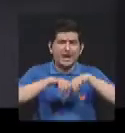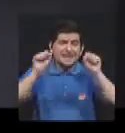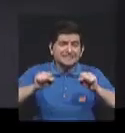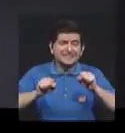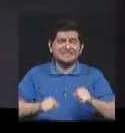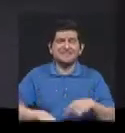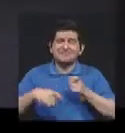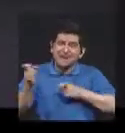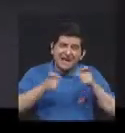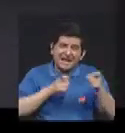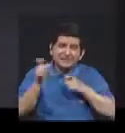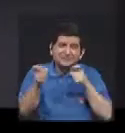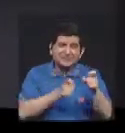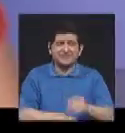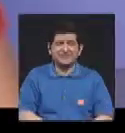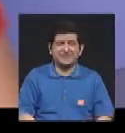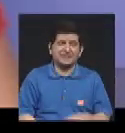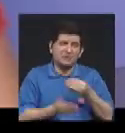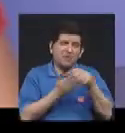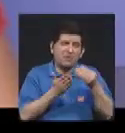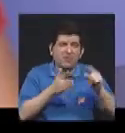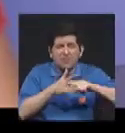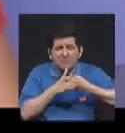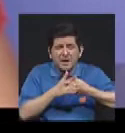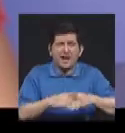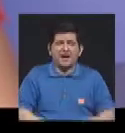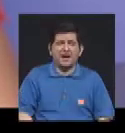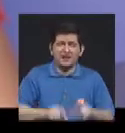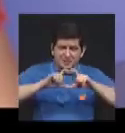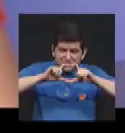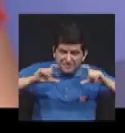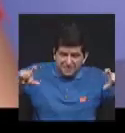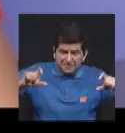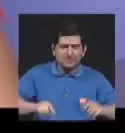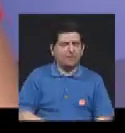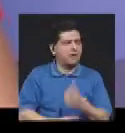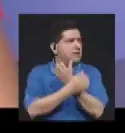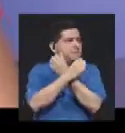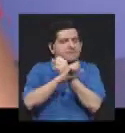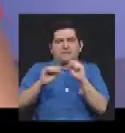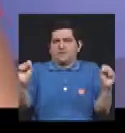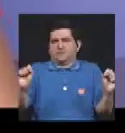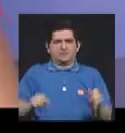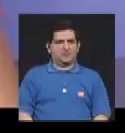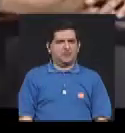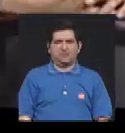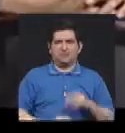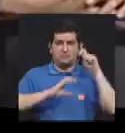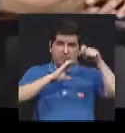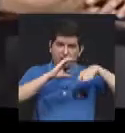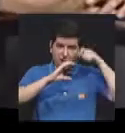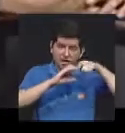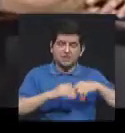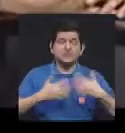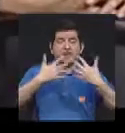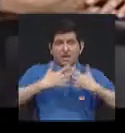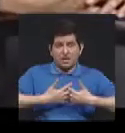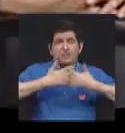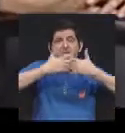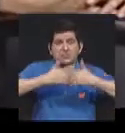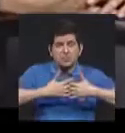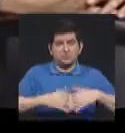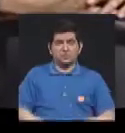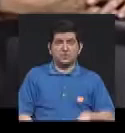del proceso administrativo para comprar repuestos y películas. Era imposible, porque el cine es una